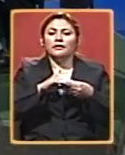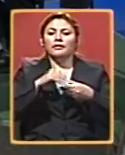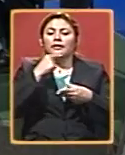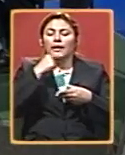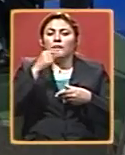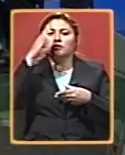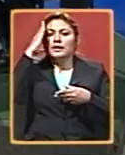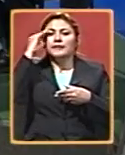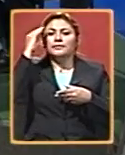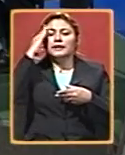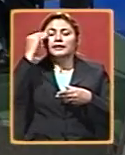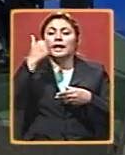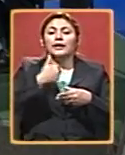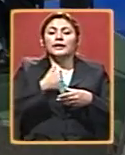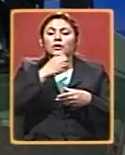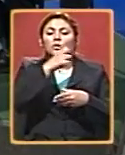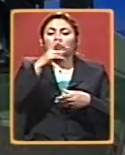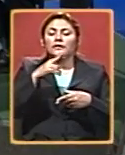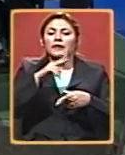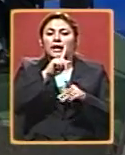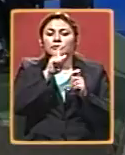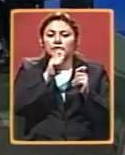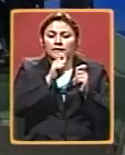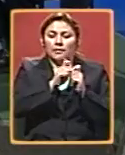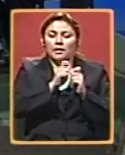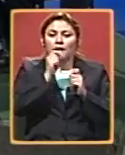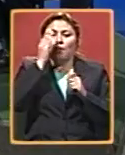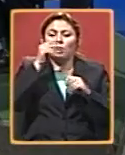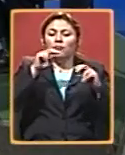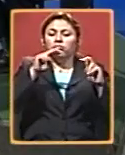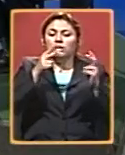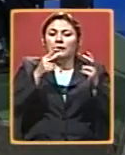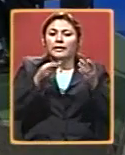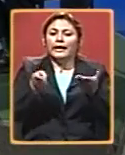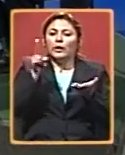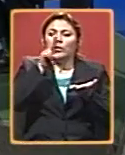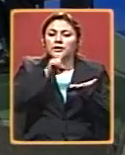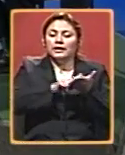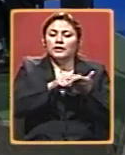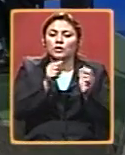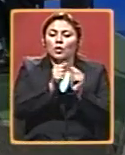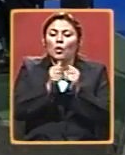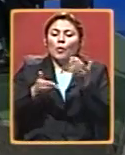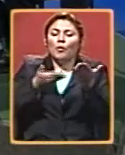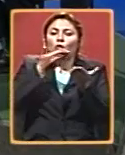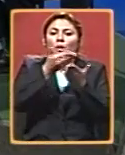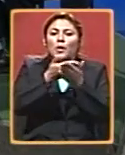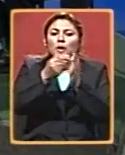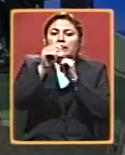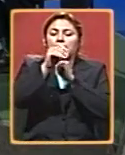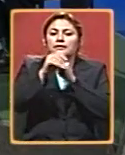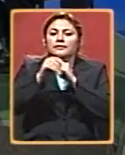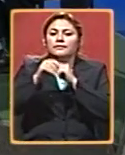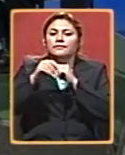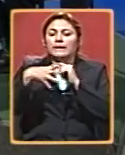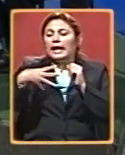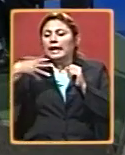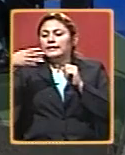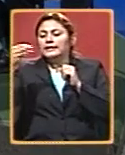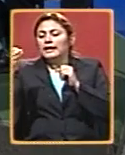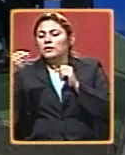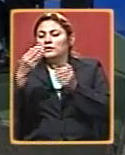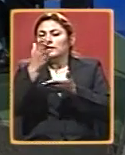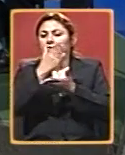digamos, la experiencia que ha tenido Costa Rica específicamente, ¿verdad? Porque este tema de la contratación con proveedores externos es algo donde hay una